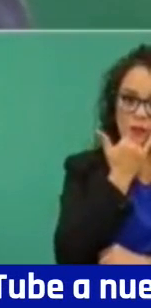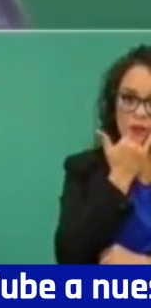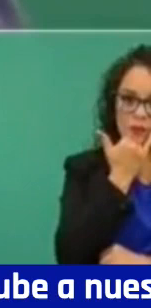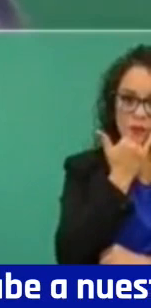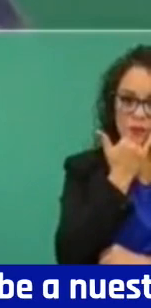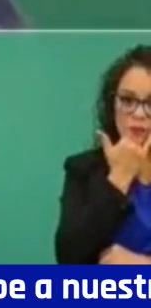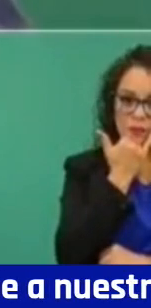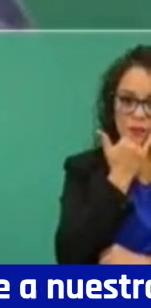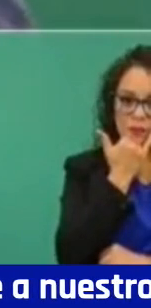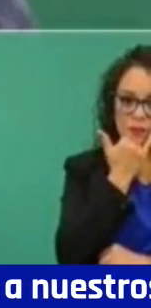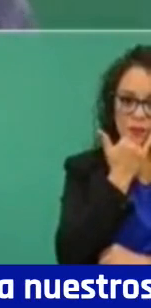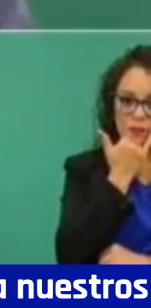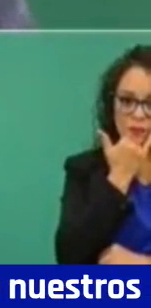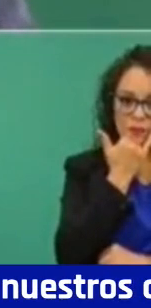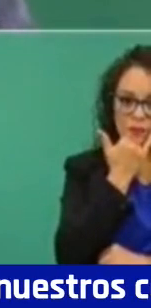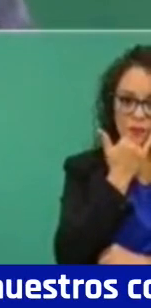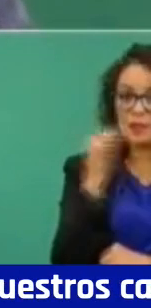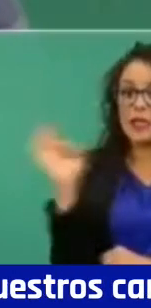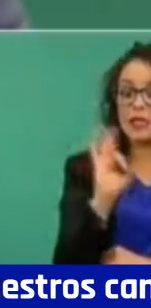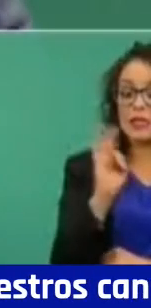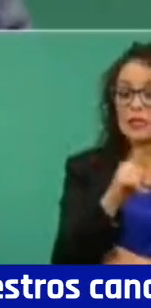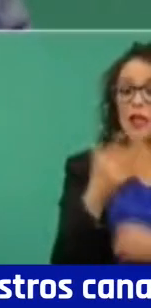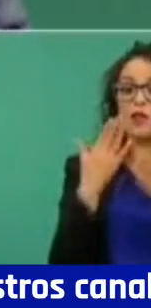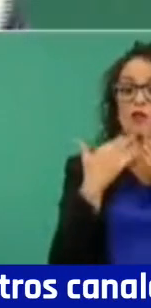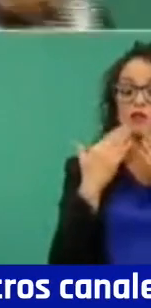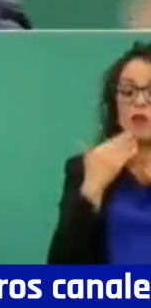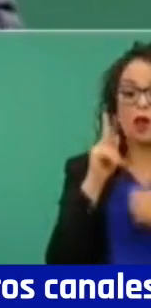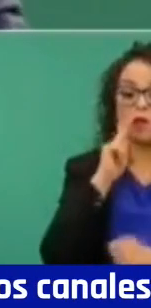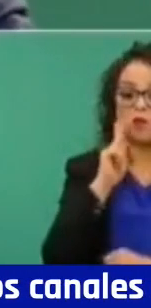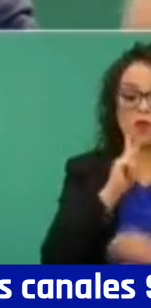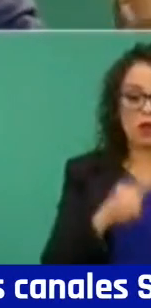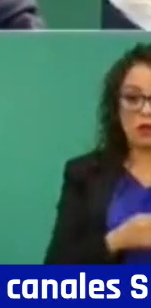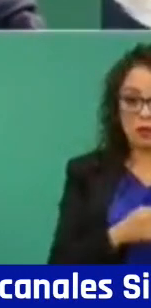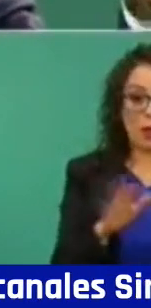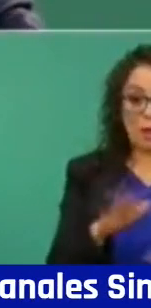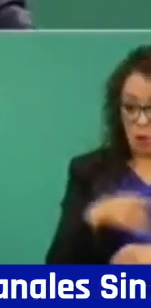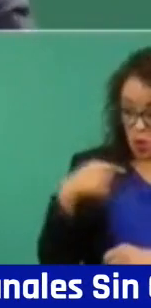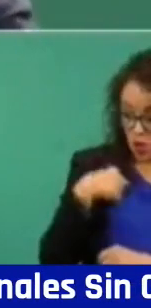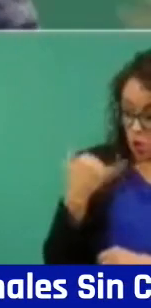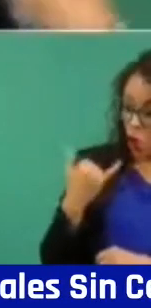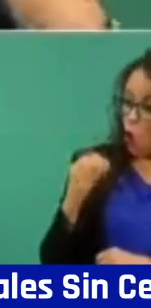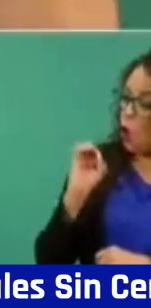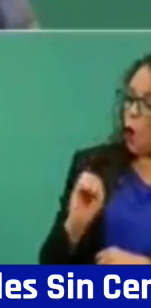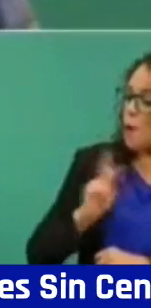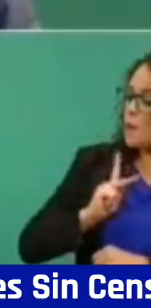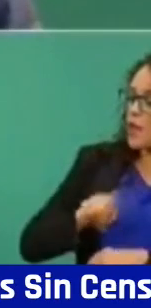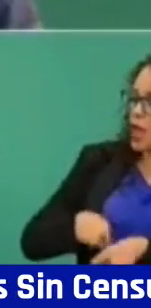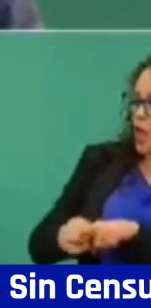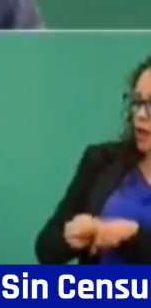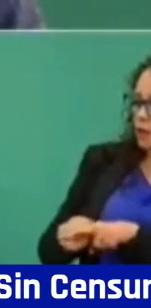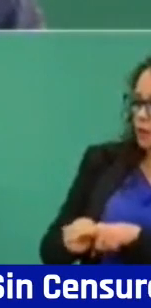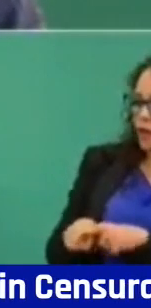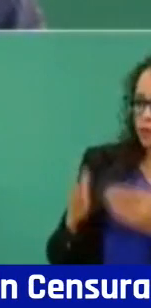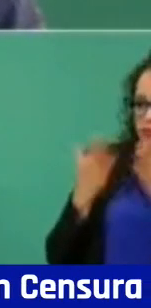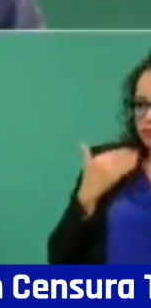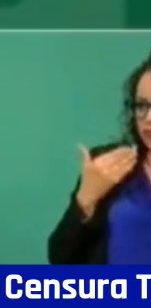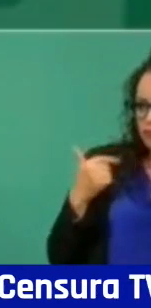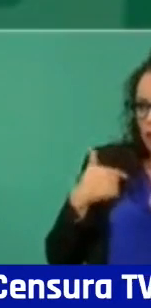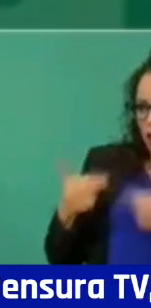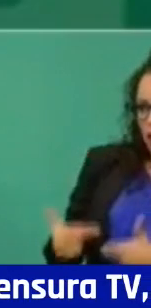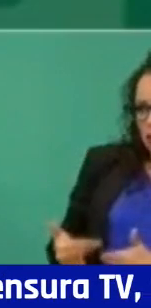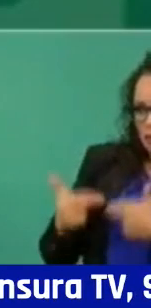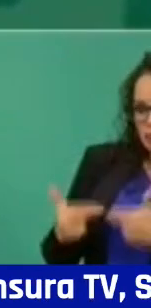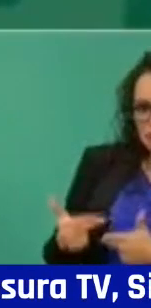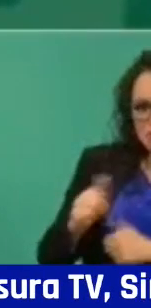y no presentan las pruebas porque ni yo ni mis hermanos estamos metidos en negocios